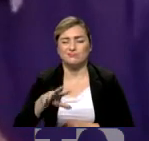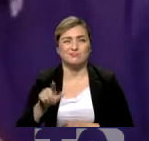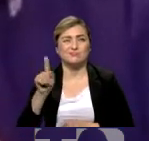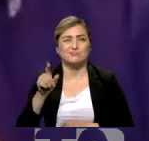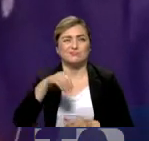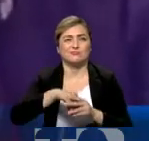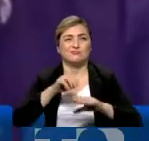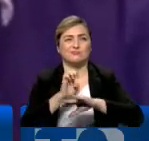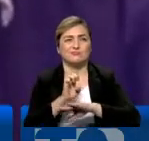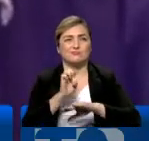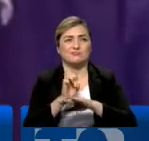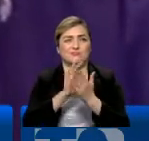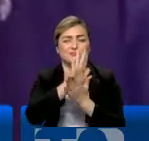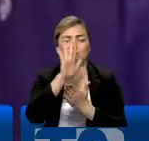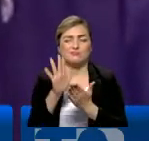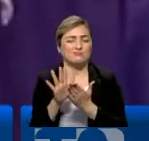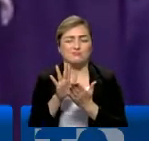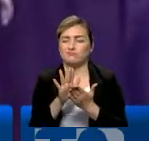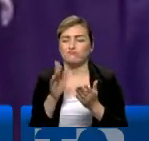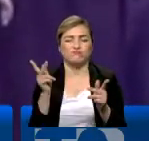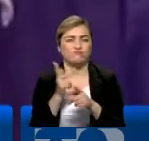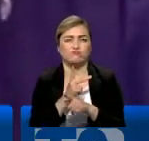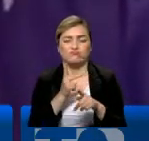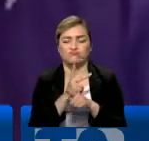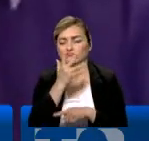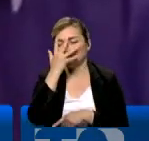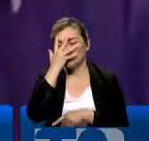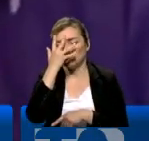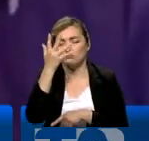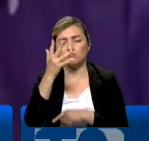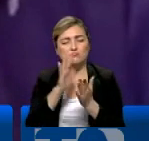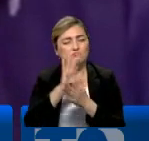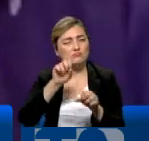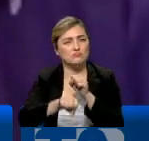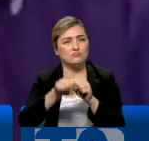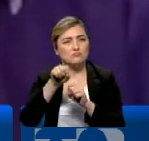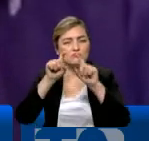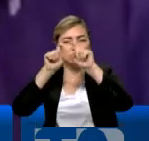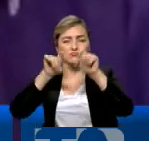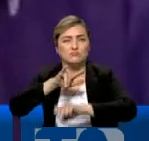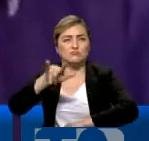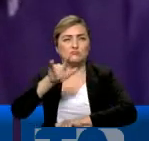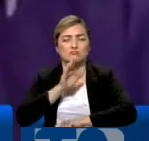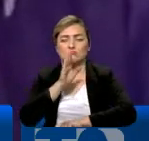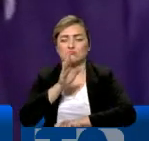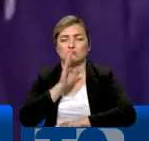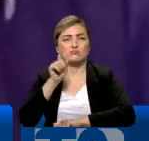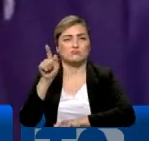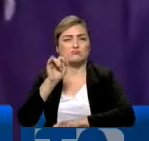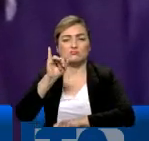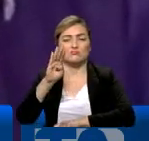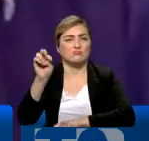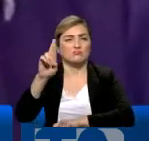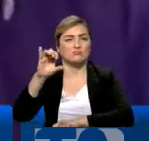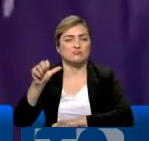nuestro país quede tan mal, quede pésimamente. La aerolínea no creo. Yo he viajado muchas veces en Iberia,